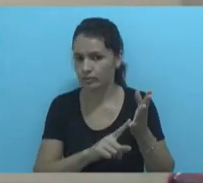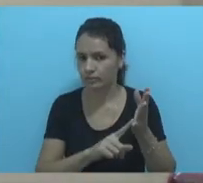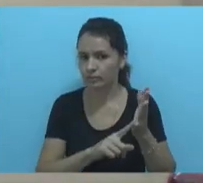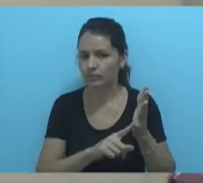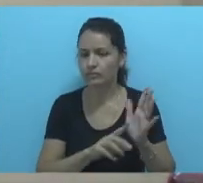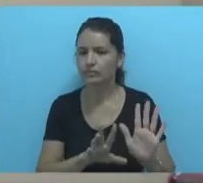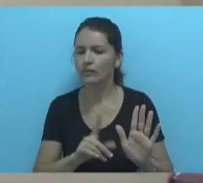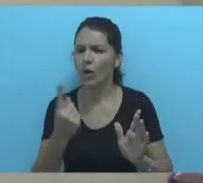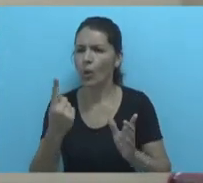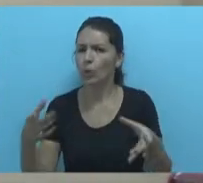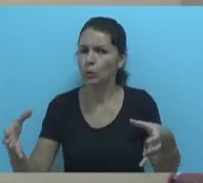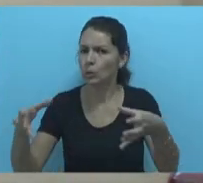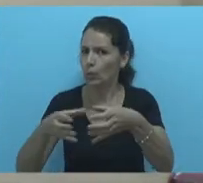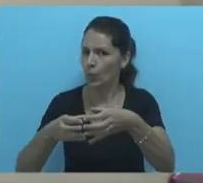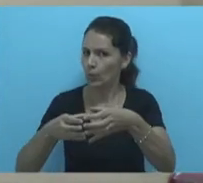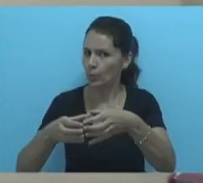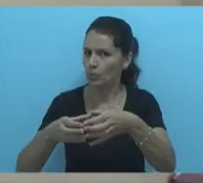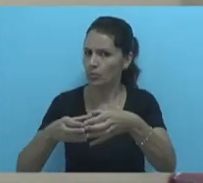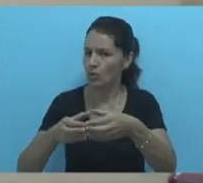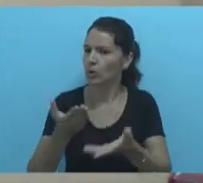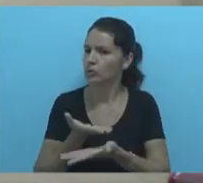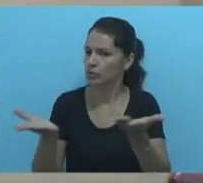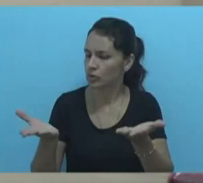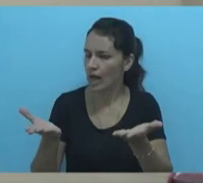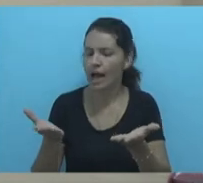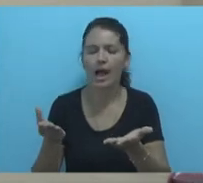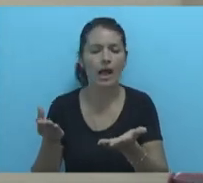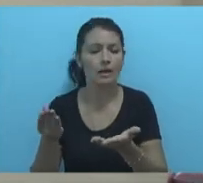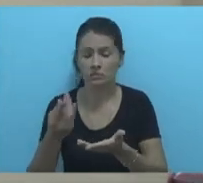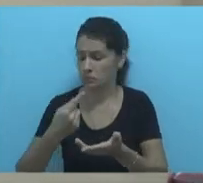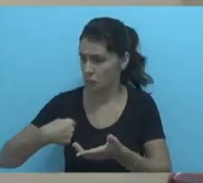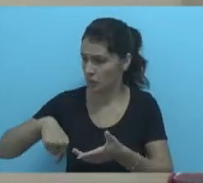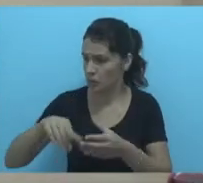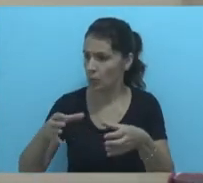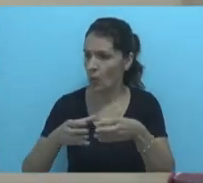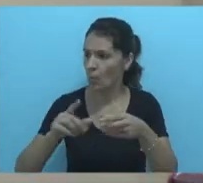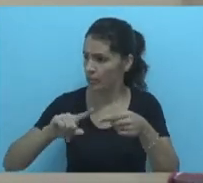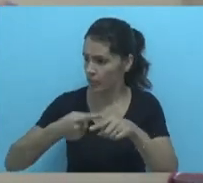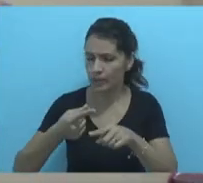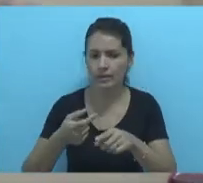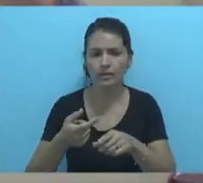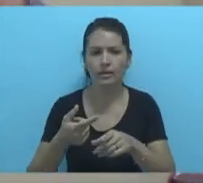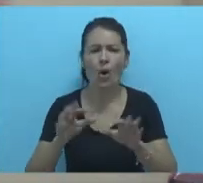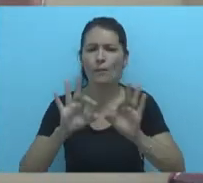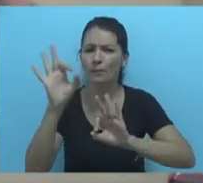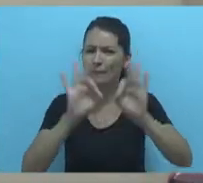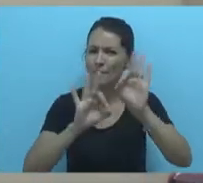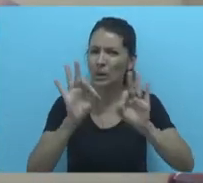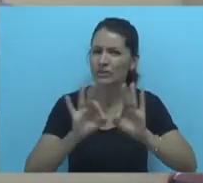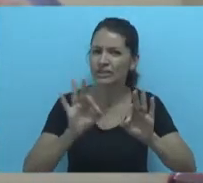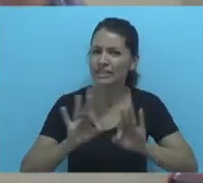que una organización social, política, como Ciudad Futura, haya presentado más proyectos